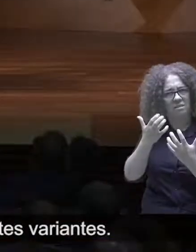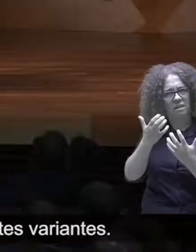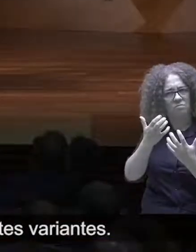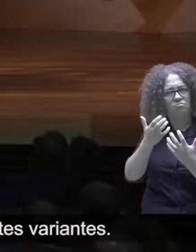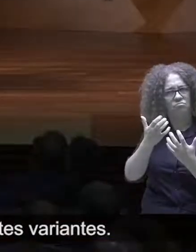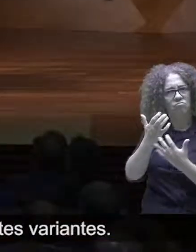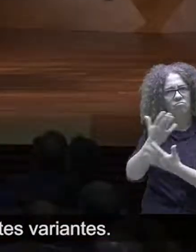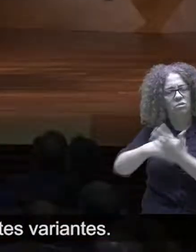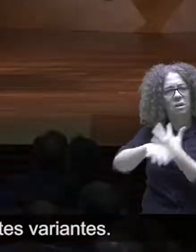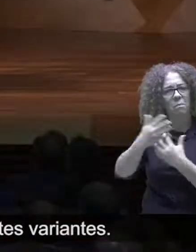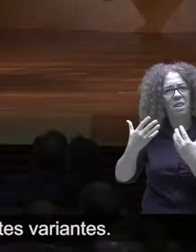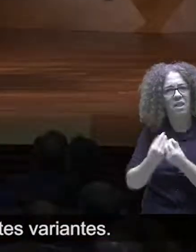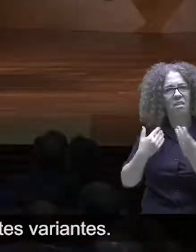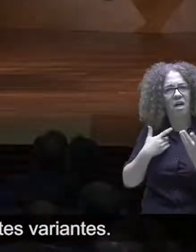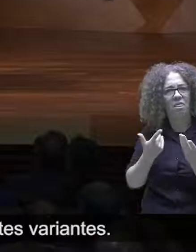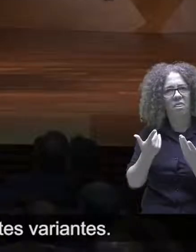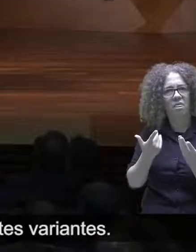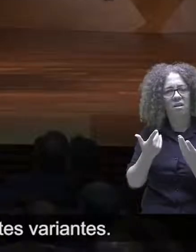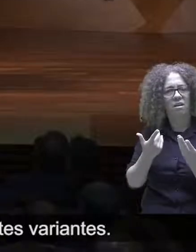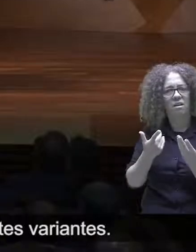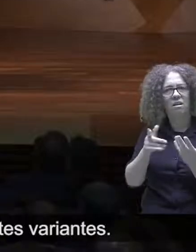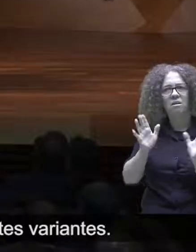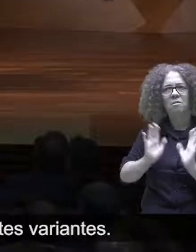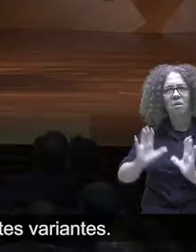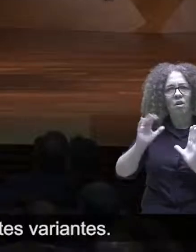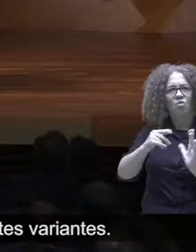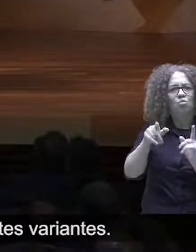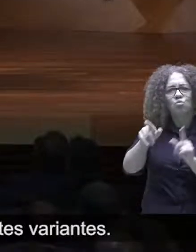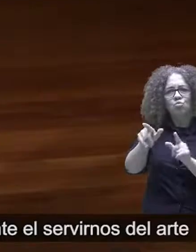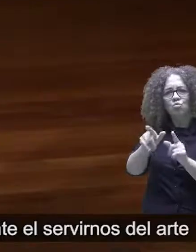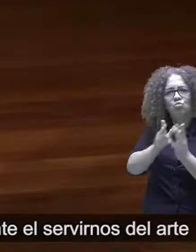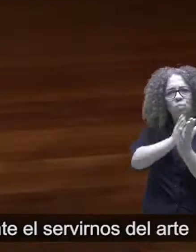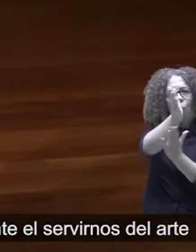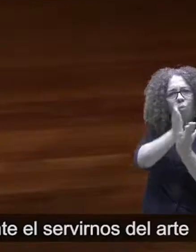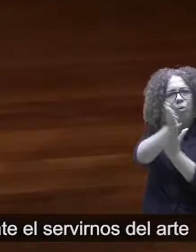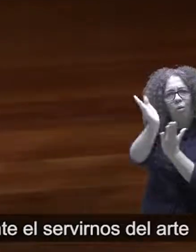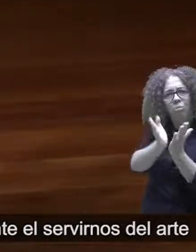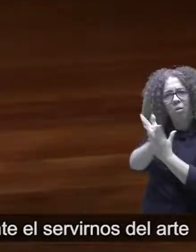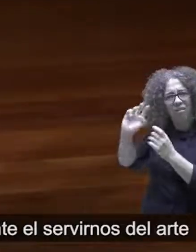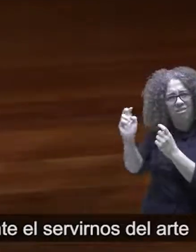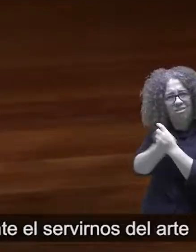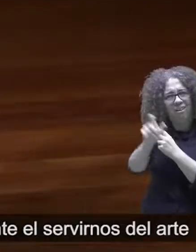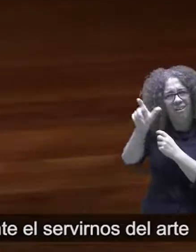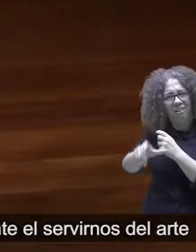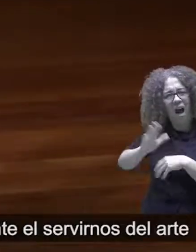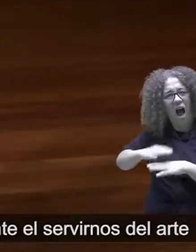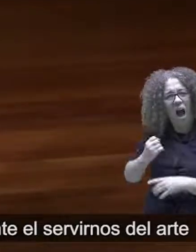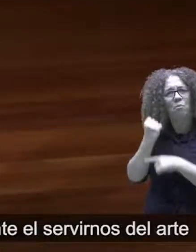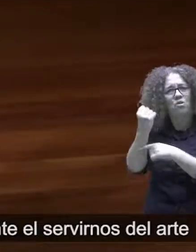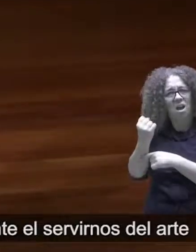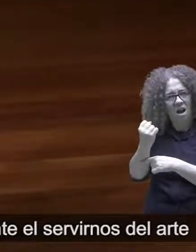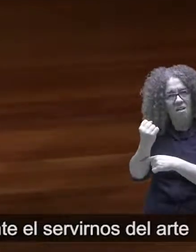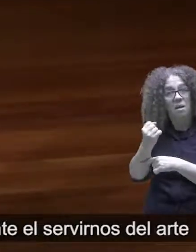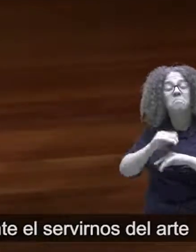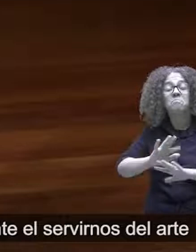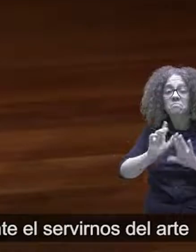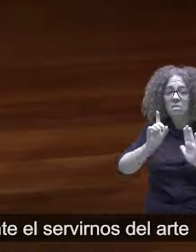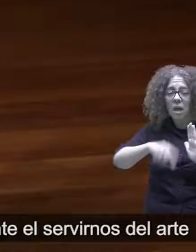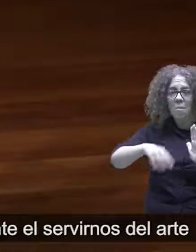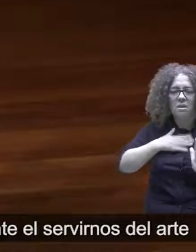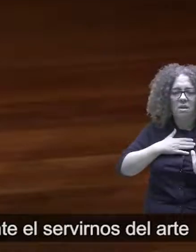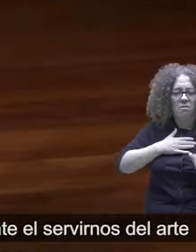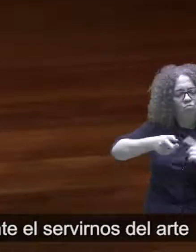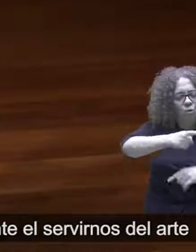mundo del arte en sus diferentes variantes. Pero hemos hecho también, o nos ha parecido muy